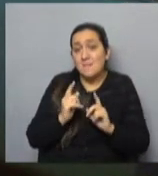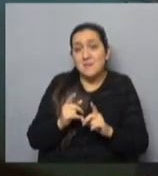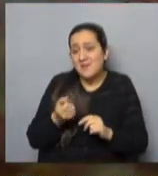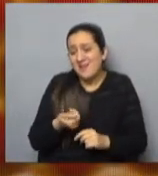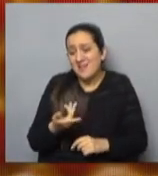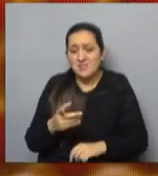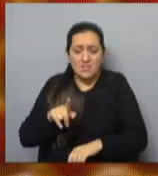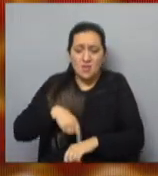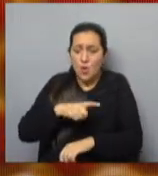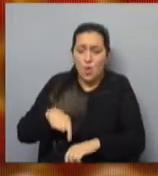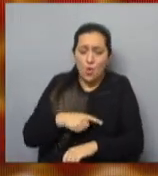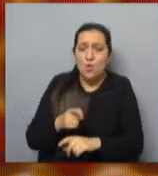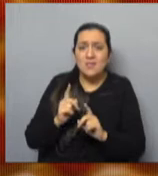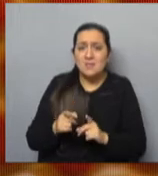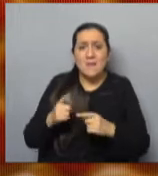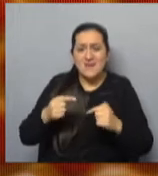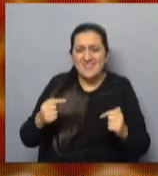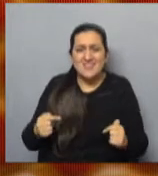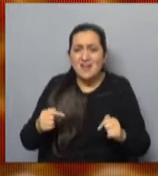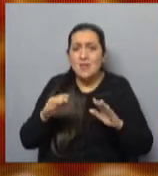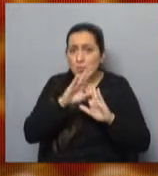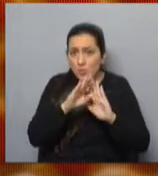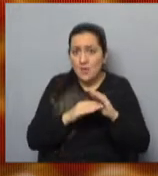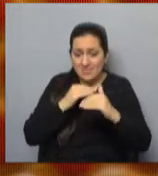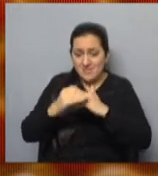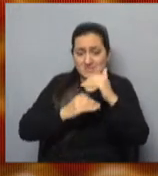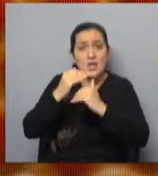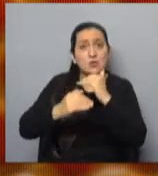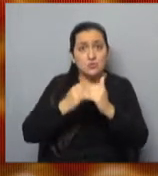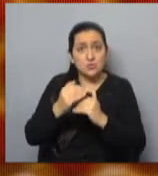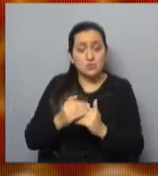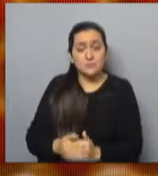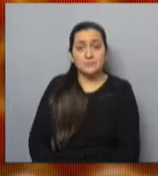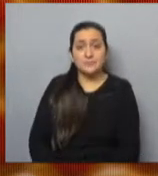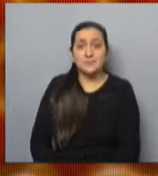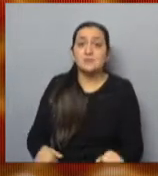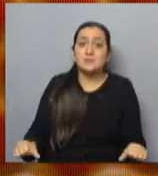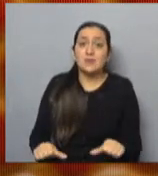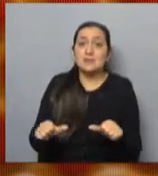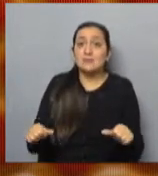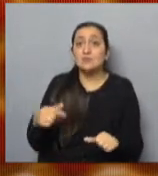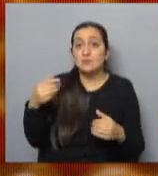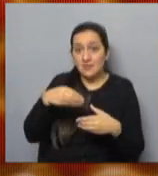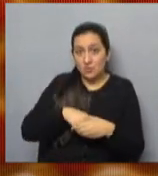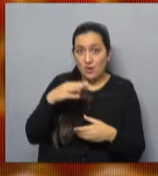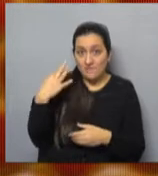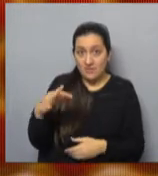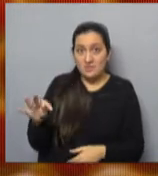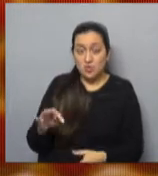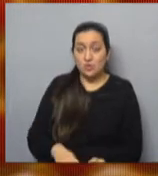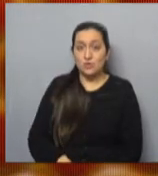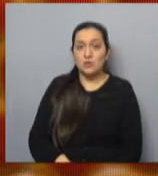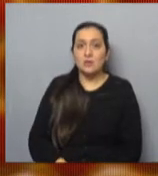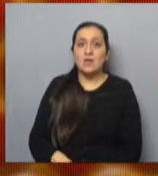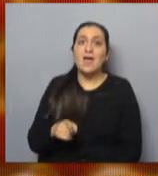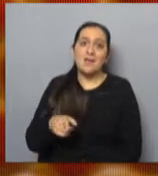horas y los contenidos unificados en un programa de desarrollo que hemos realizado en la federación sin duda